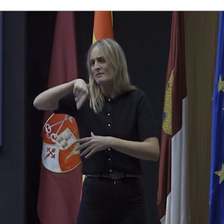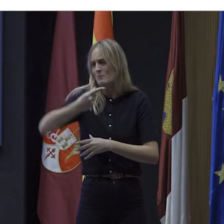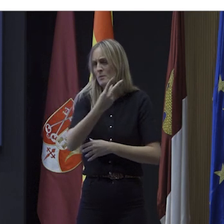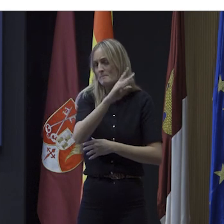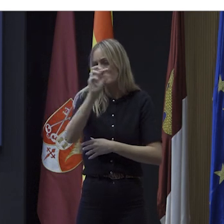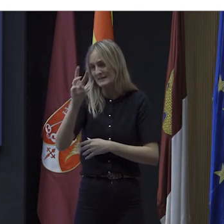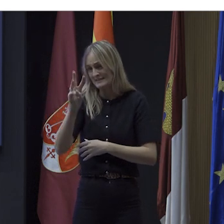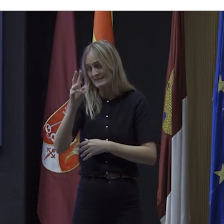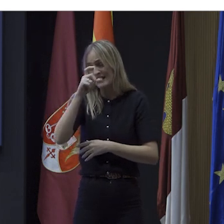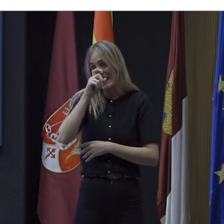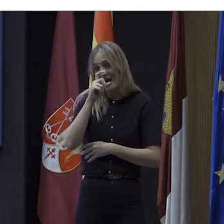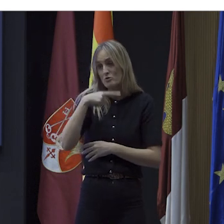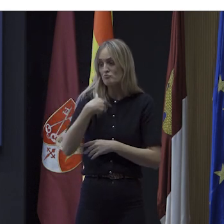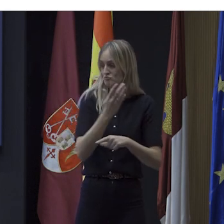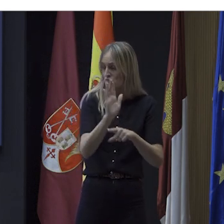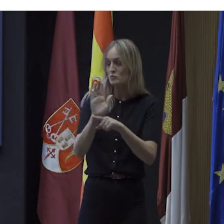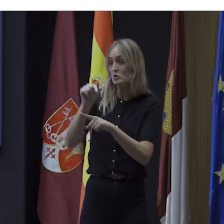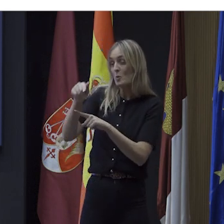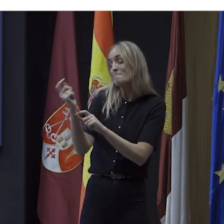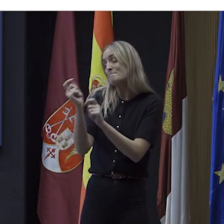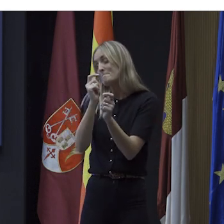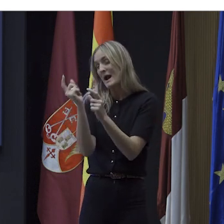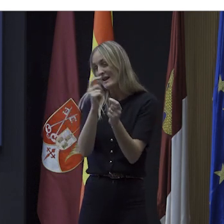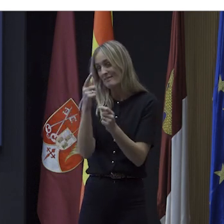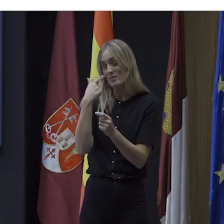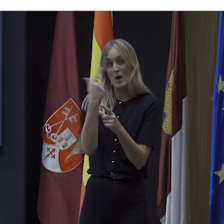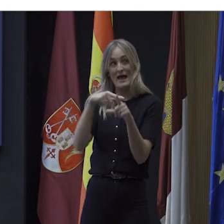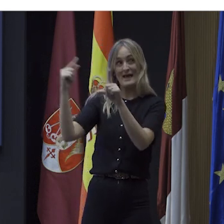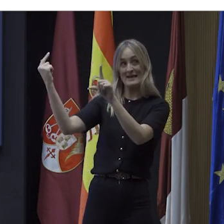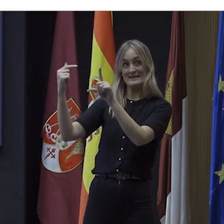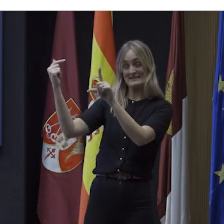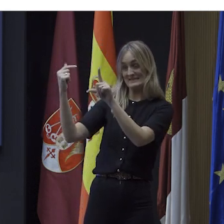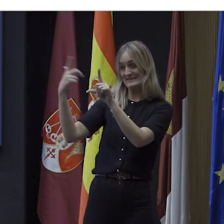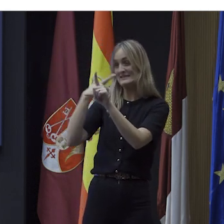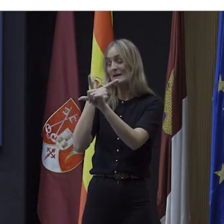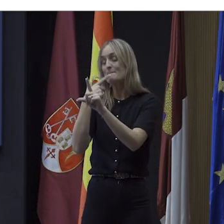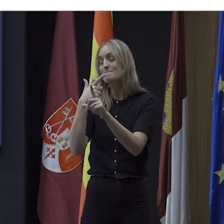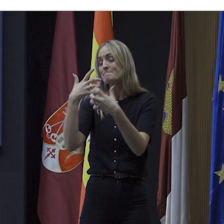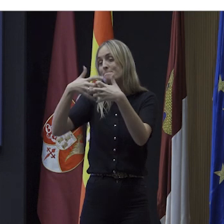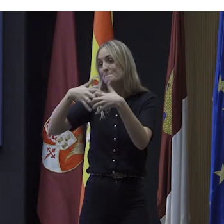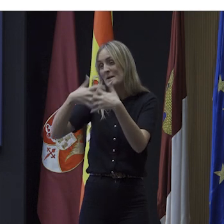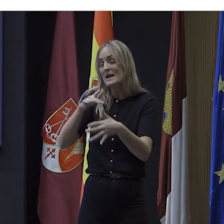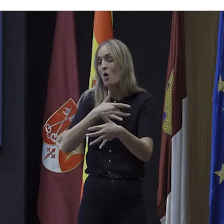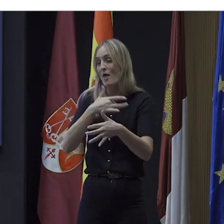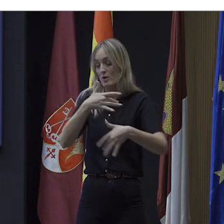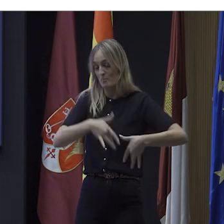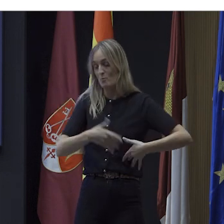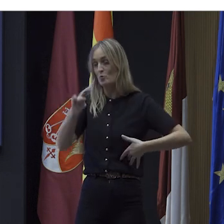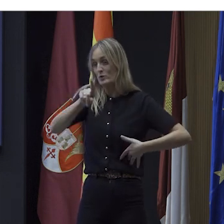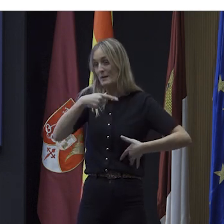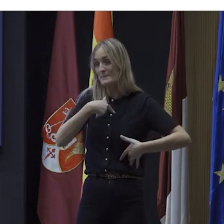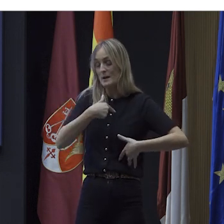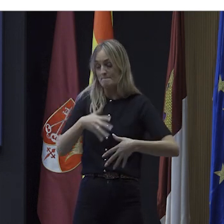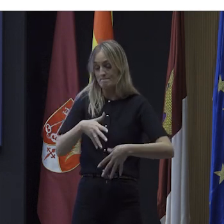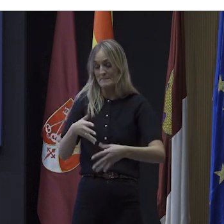capaz de presentar un aparato parecido a este, que era lo que se llamó la máquina corazón y pulmón, que conseguía esto, que pasar la sangre del paciente a